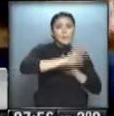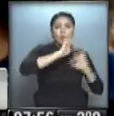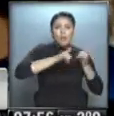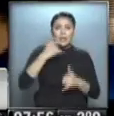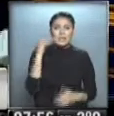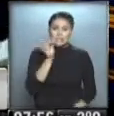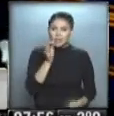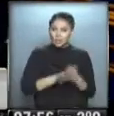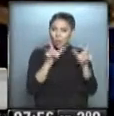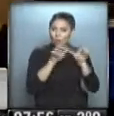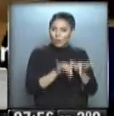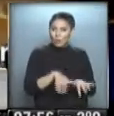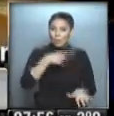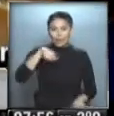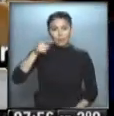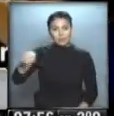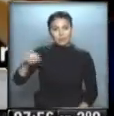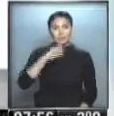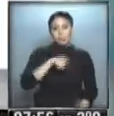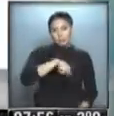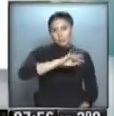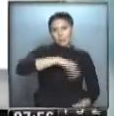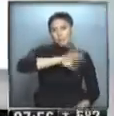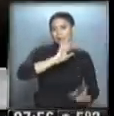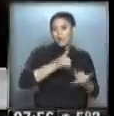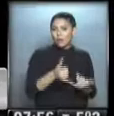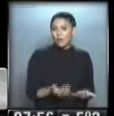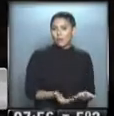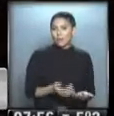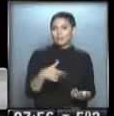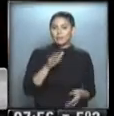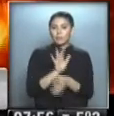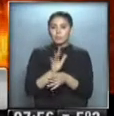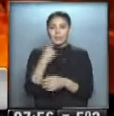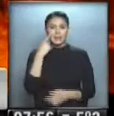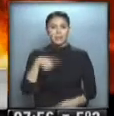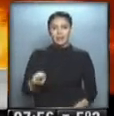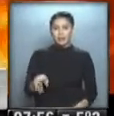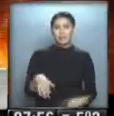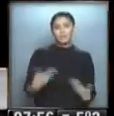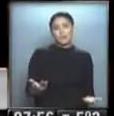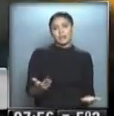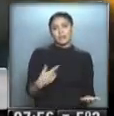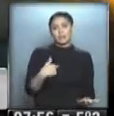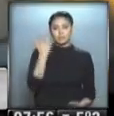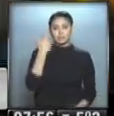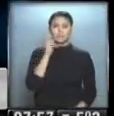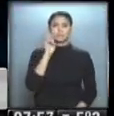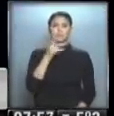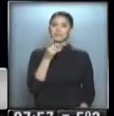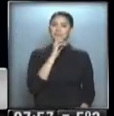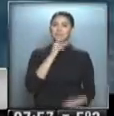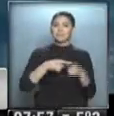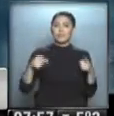que saben mucho más de computación que ellos y que además son mucho más jóvenes que ellos realmente son la mosca en la sopa y eso es lo que hace que uno se pueda entretener